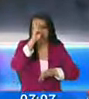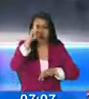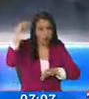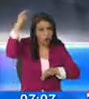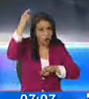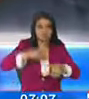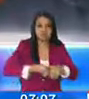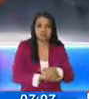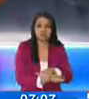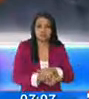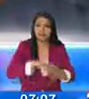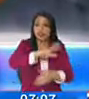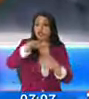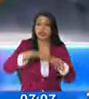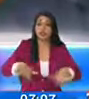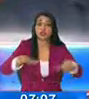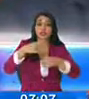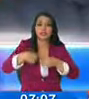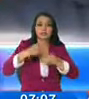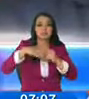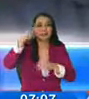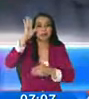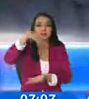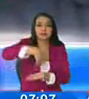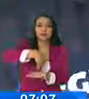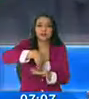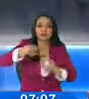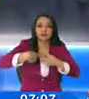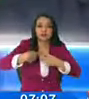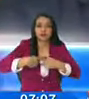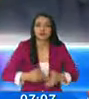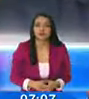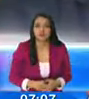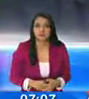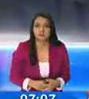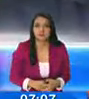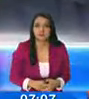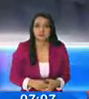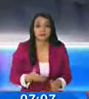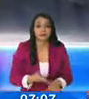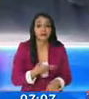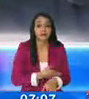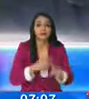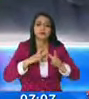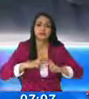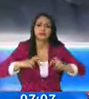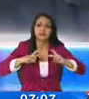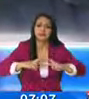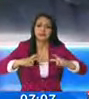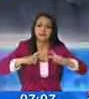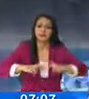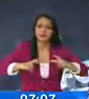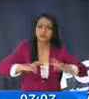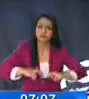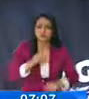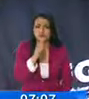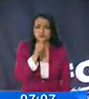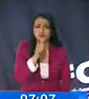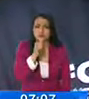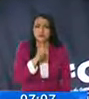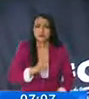ciudad de Quito, específicamente en el centro norte de la ciudad de Quito, y todo se ha dado en función de una investigación que venimos haciendo de manera reservada, que sería